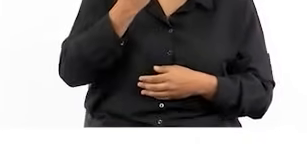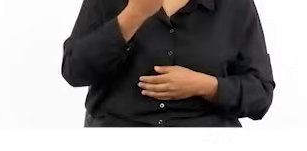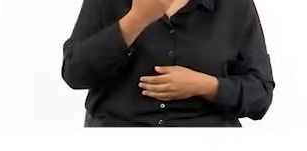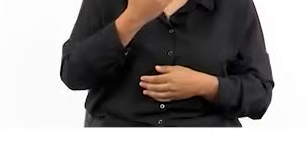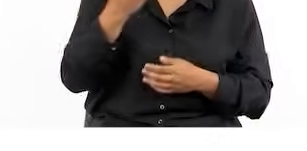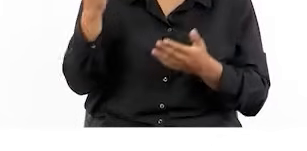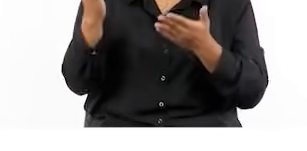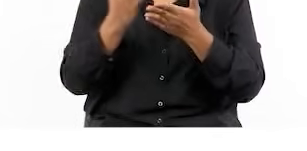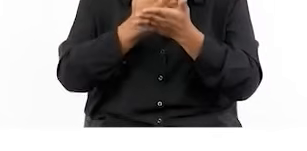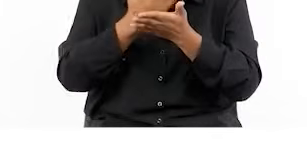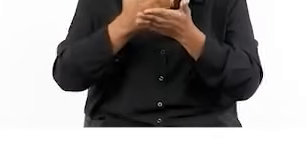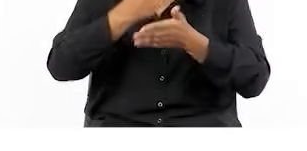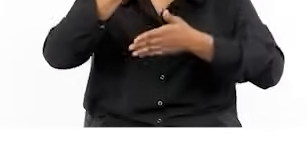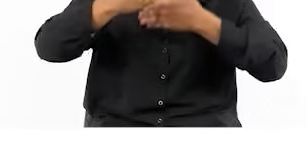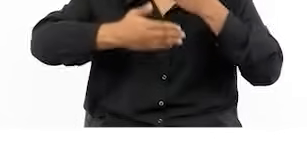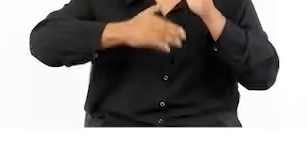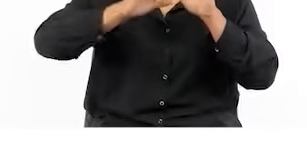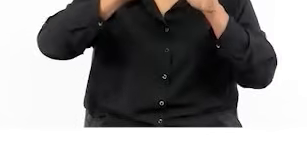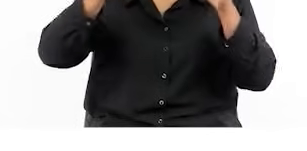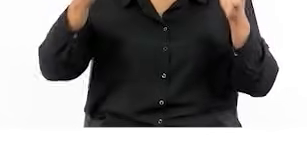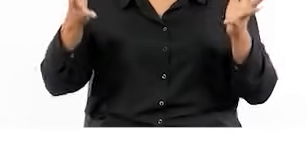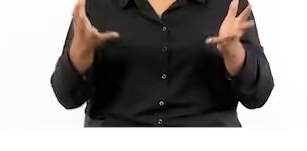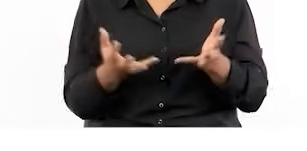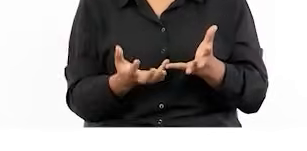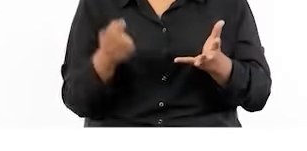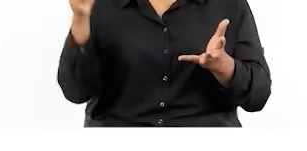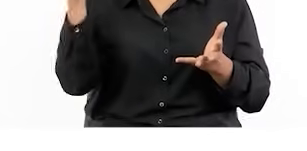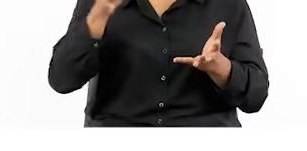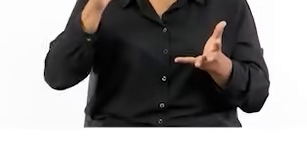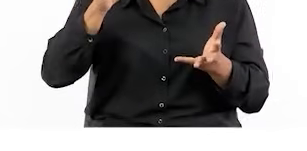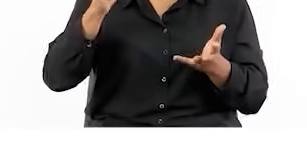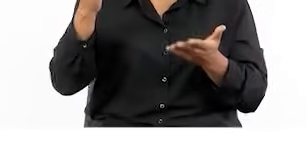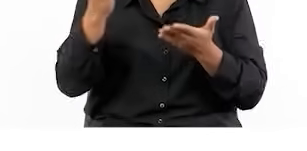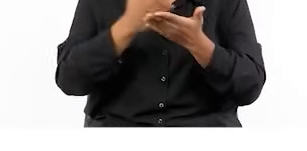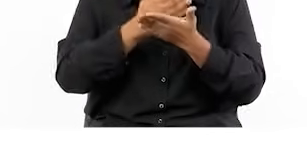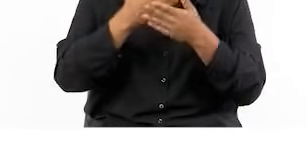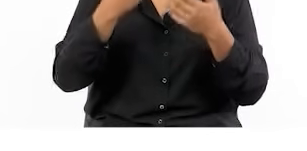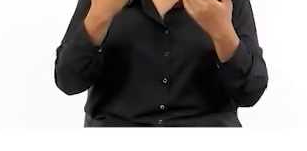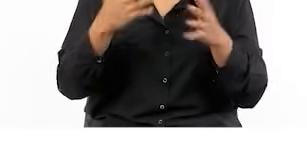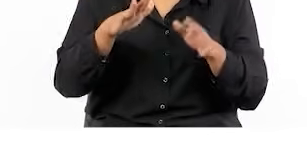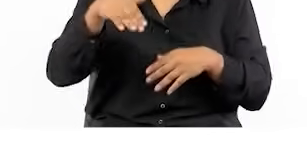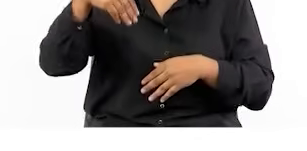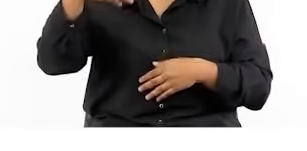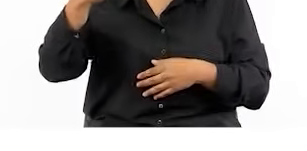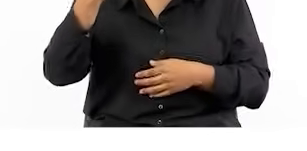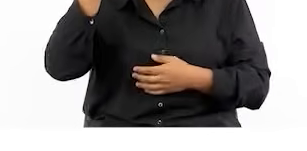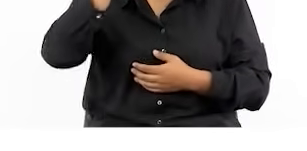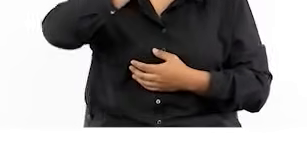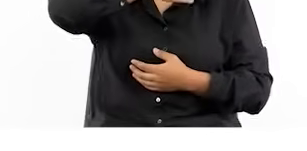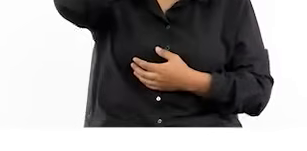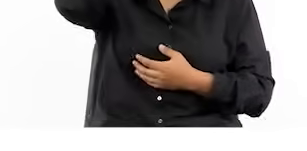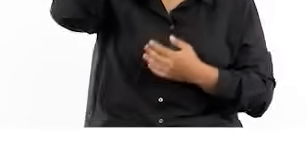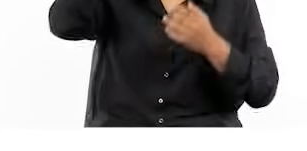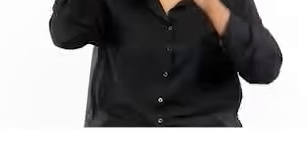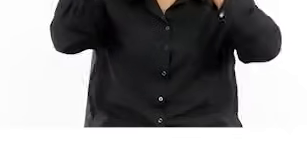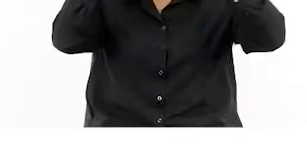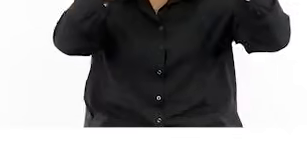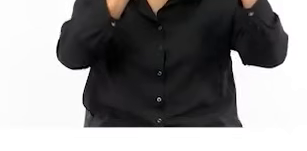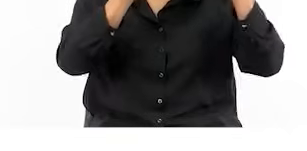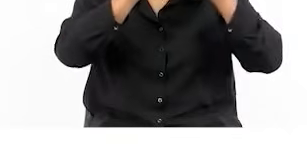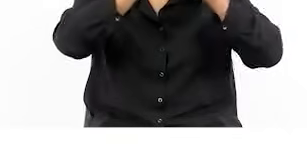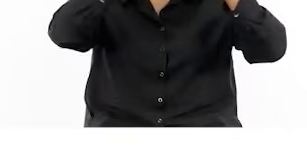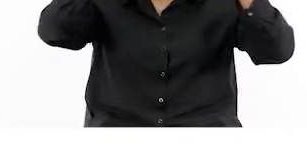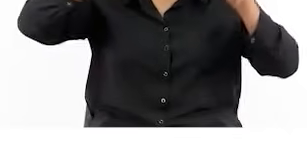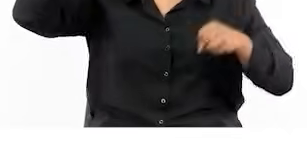hemos conocido los principales acontecimientos, cómo estudiarlo, los procesos geológicos que ocurren en ella, y luego dimos un